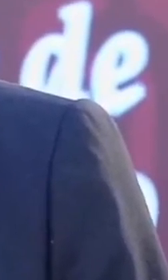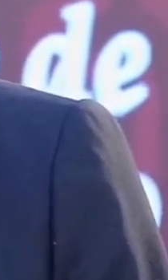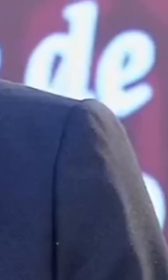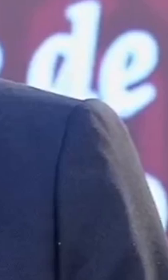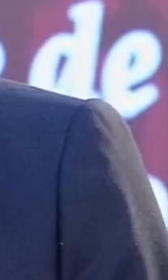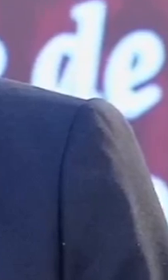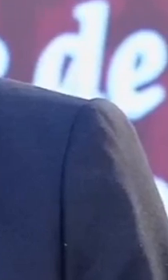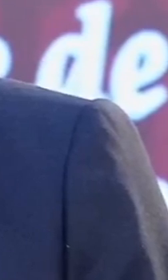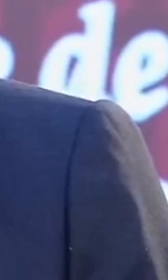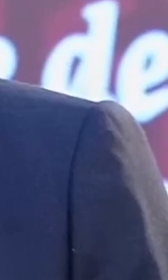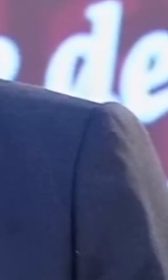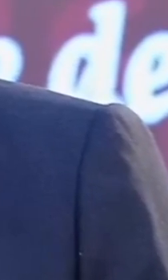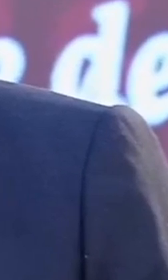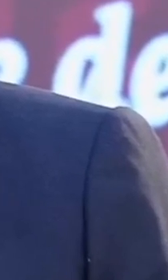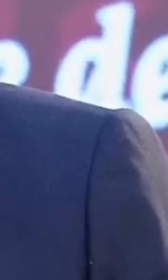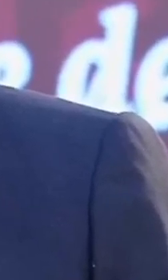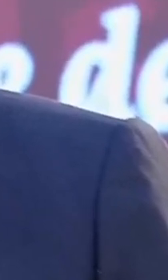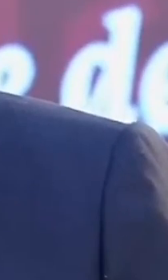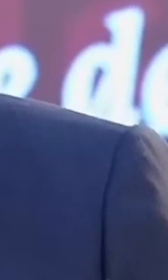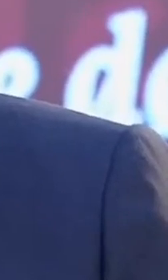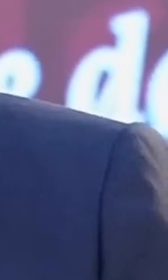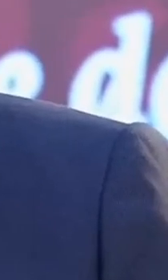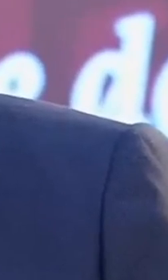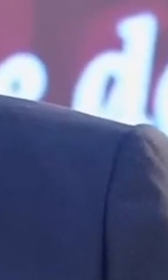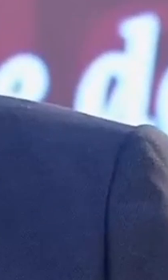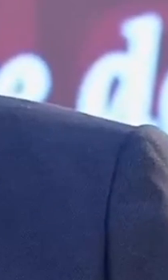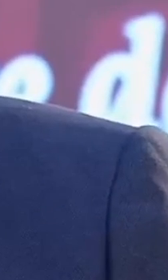turbocina al avión.